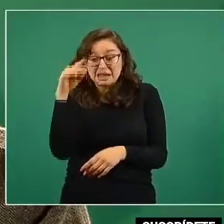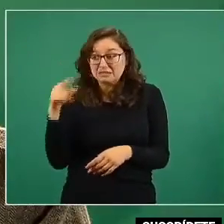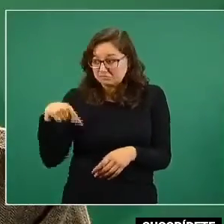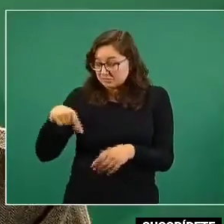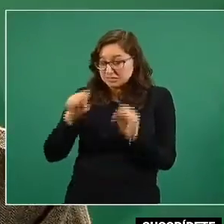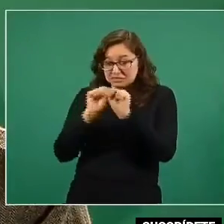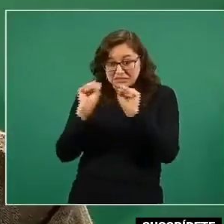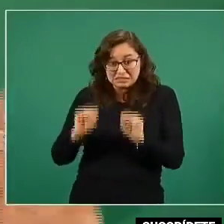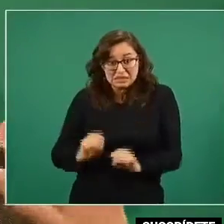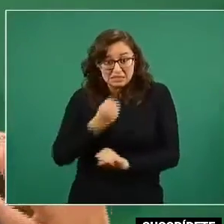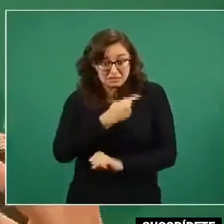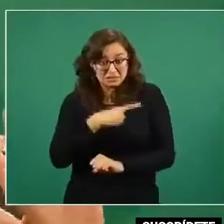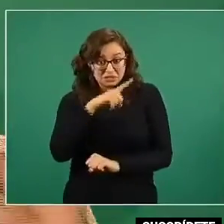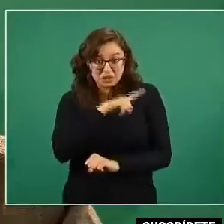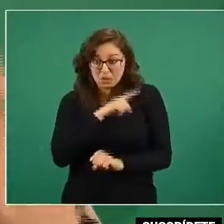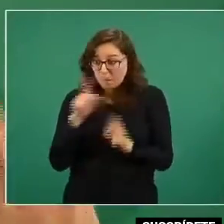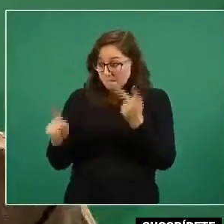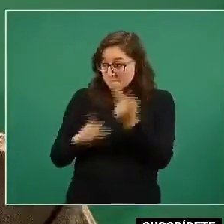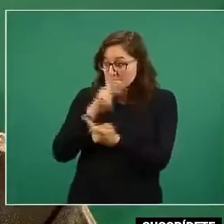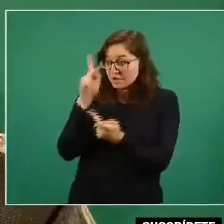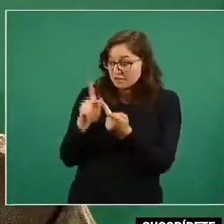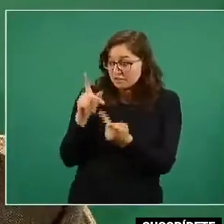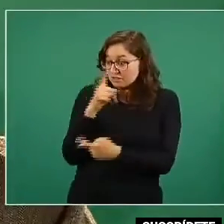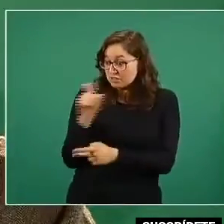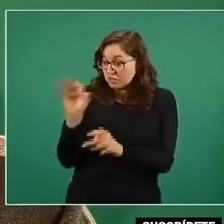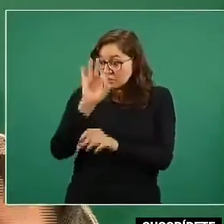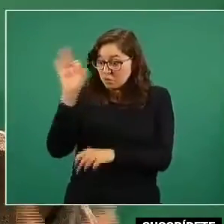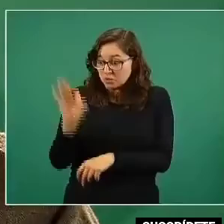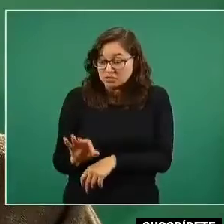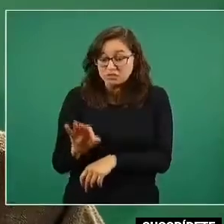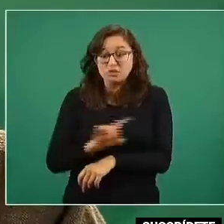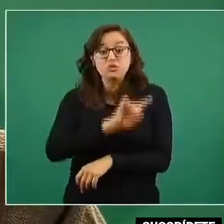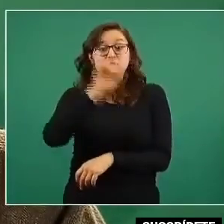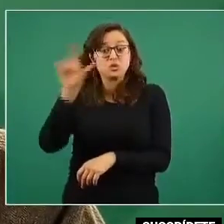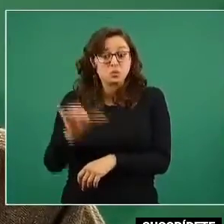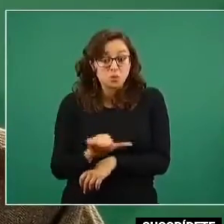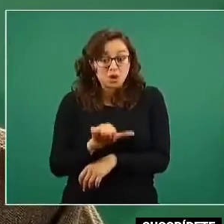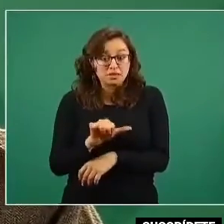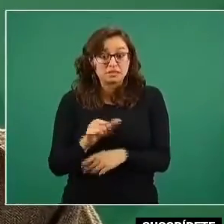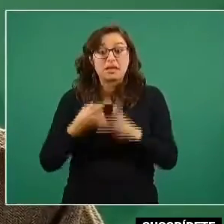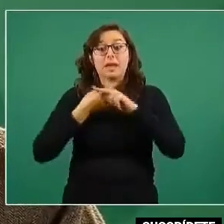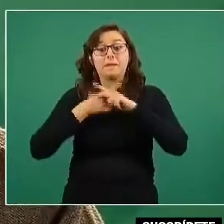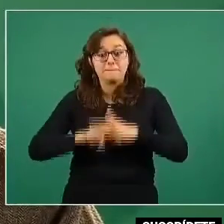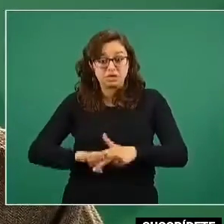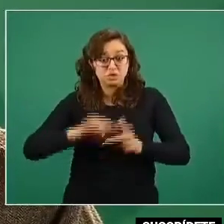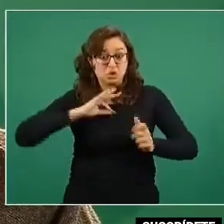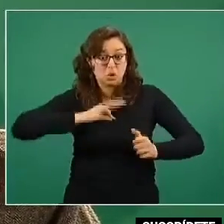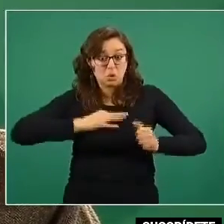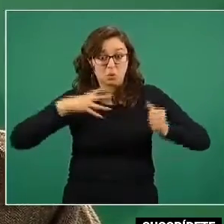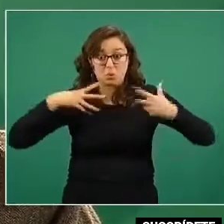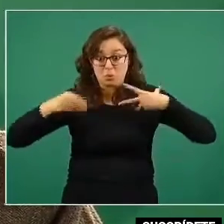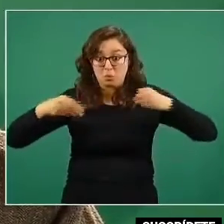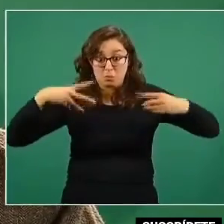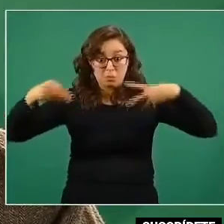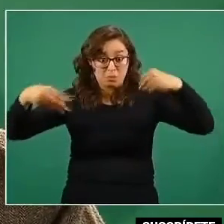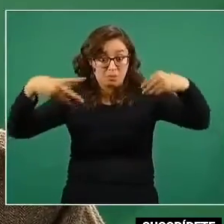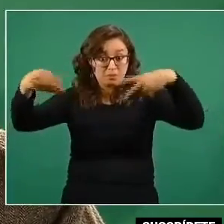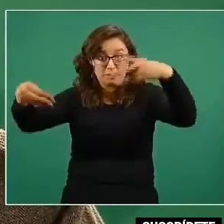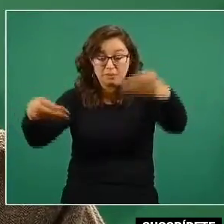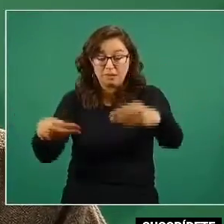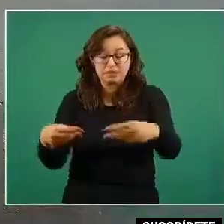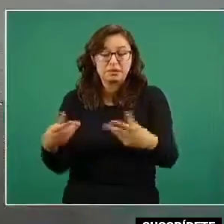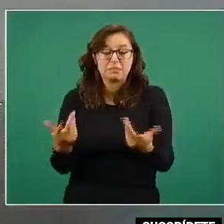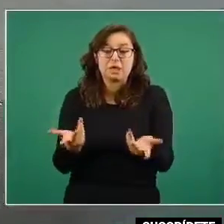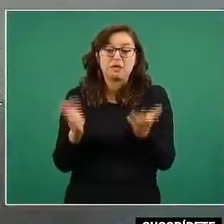rutinarios, más una pandemia, la peor pandemia que ha enfrentado la humanidad entera en 100